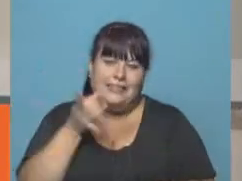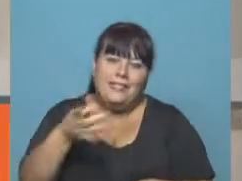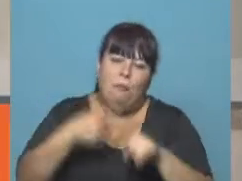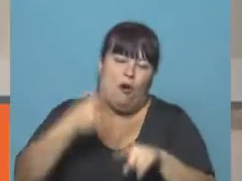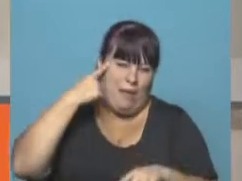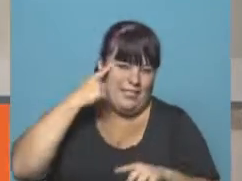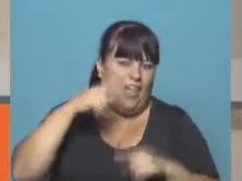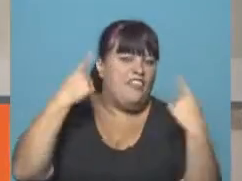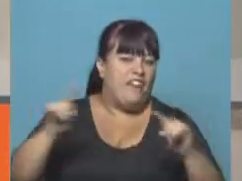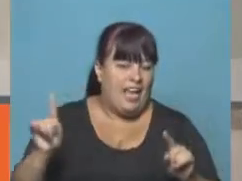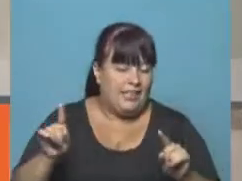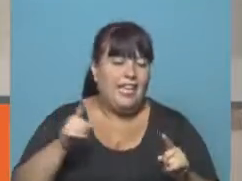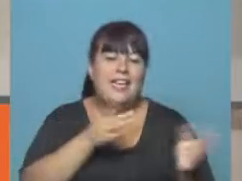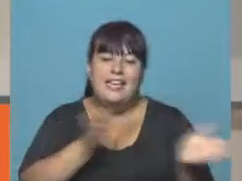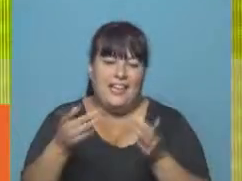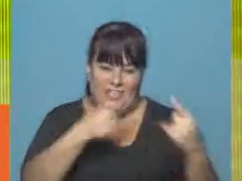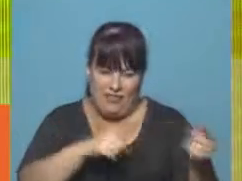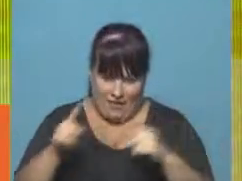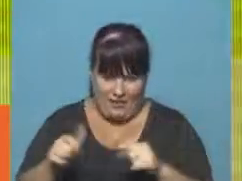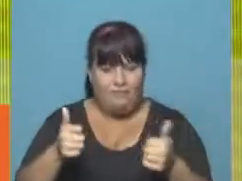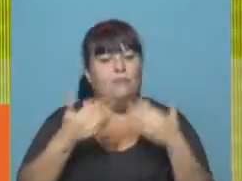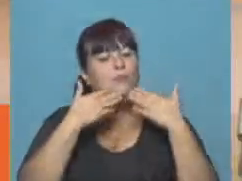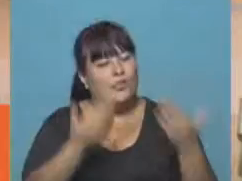sus ideas. Son ámbitos completamente distintos.